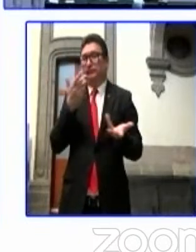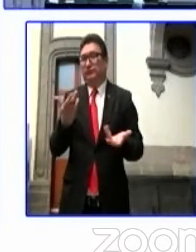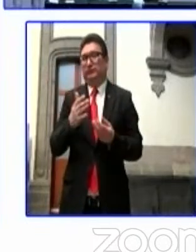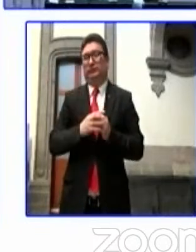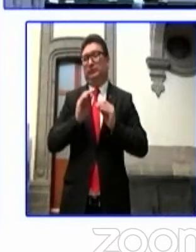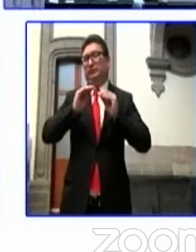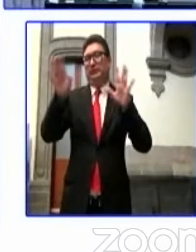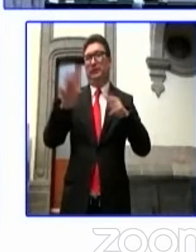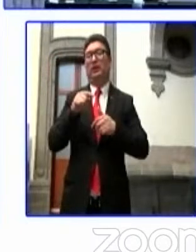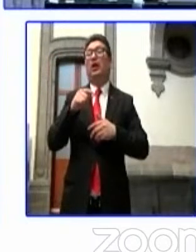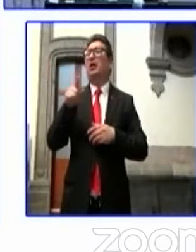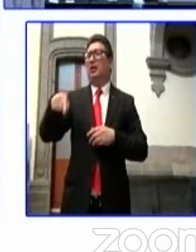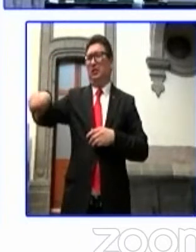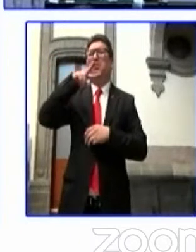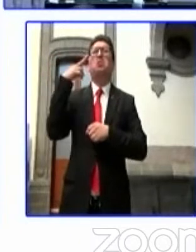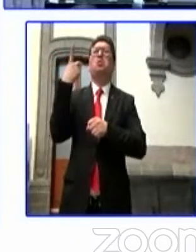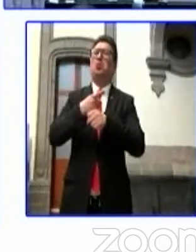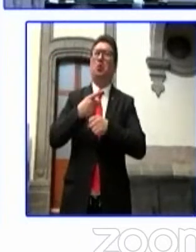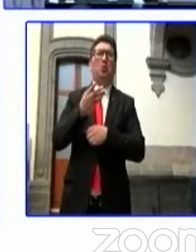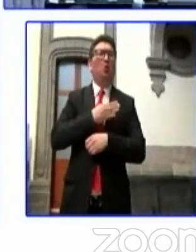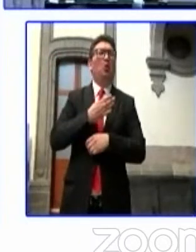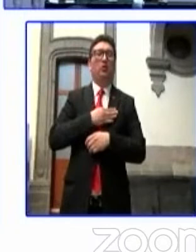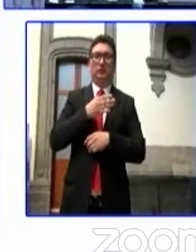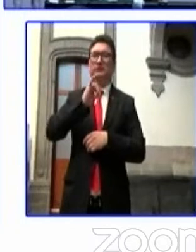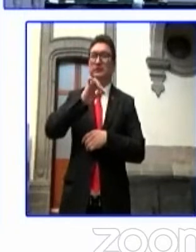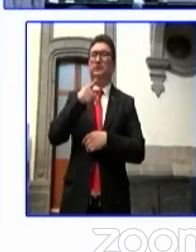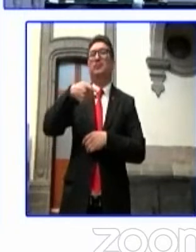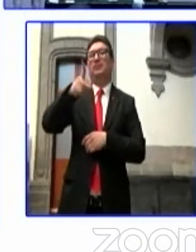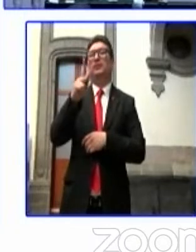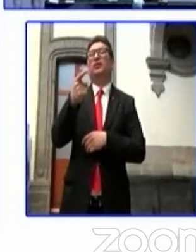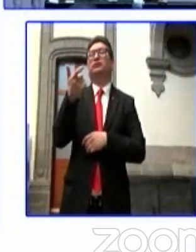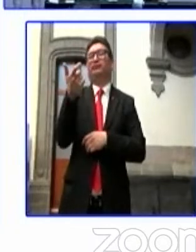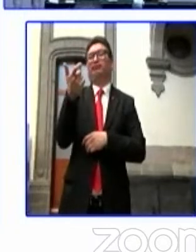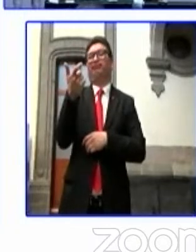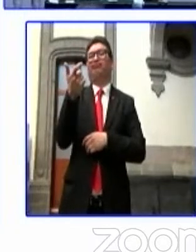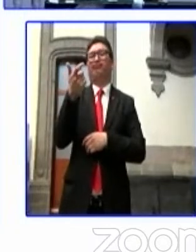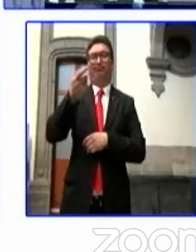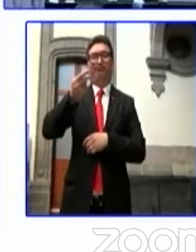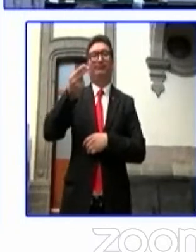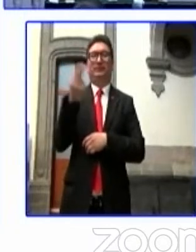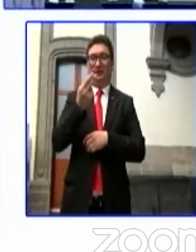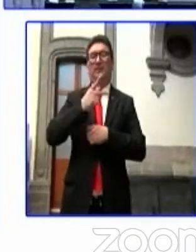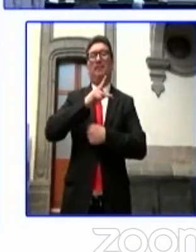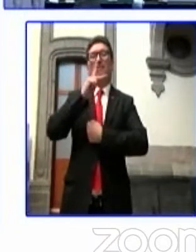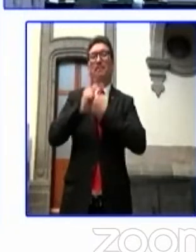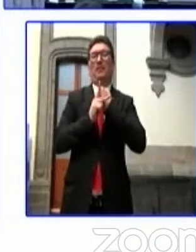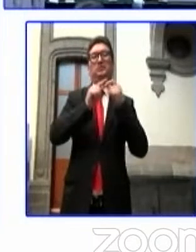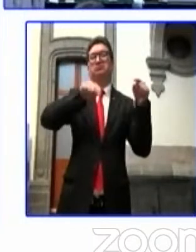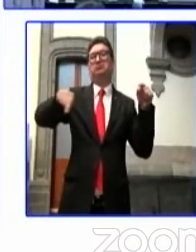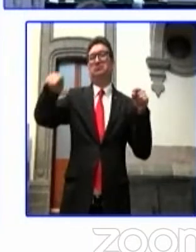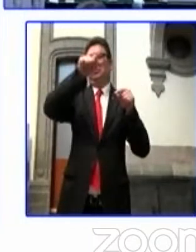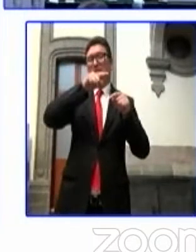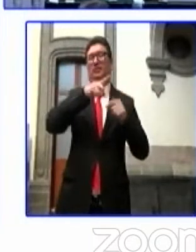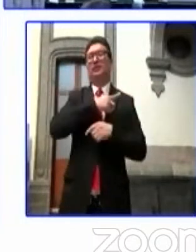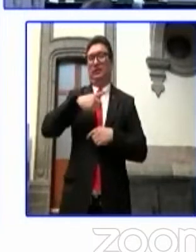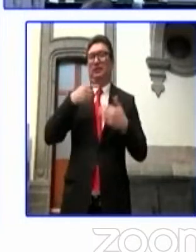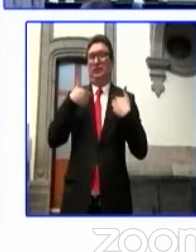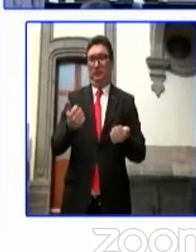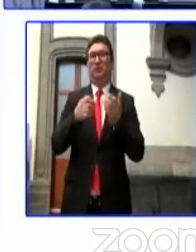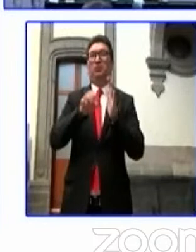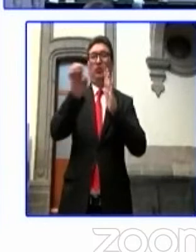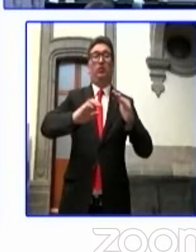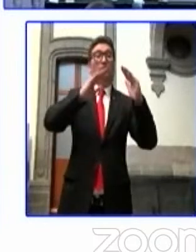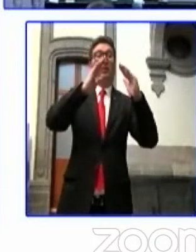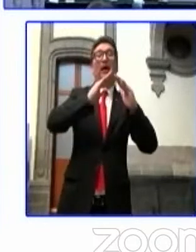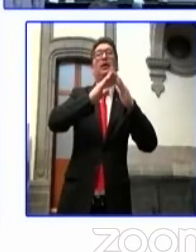hay mucha buena voluntad, qué bueno, pero se necesitan recursos. Y los estados tienen que entenderlo. De viviendas